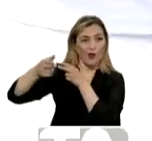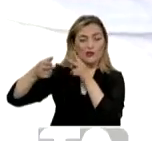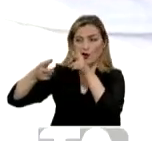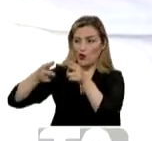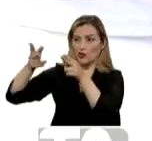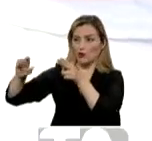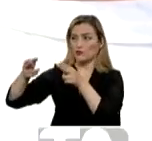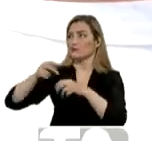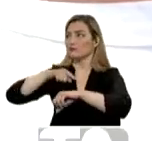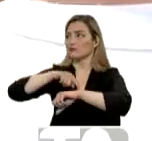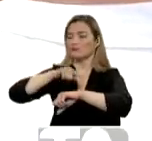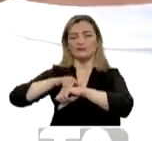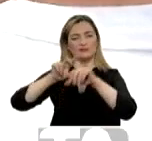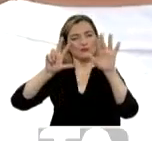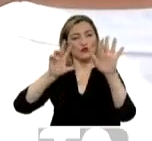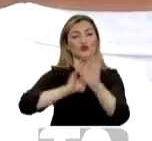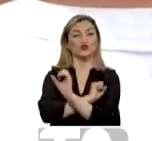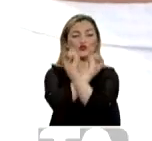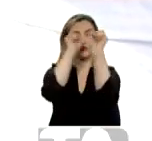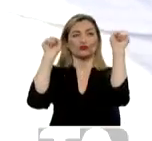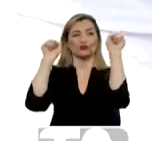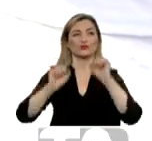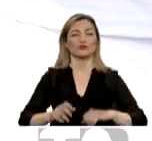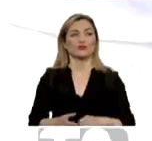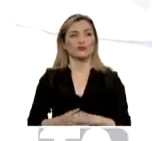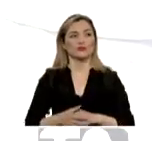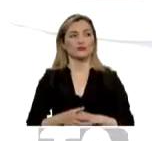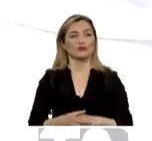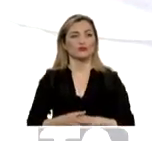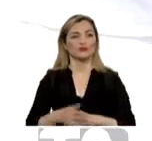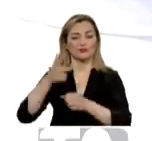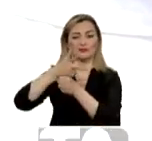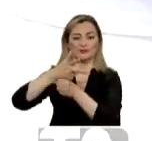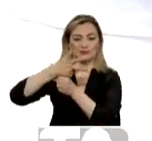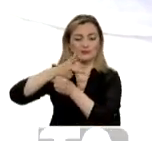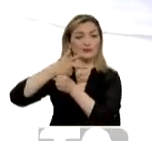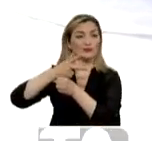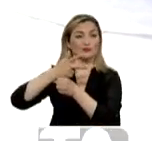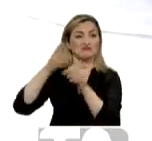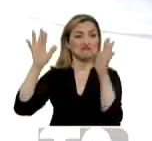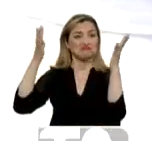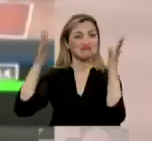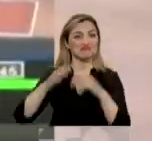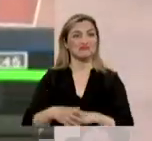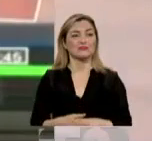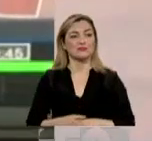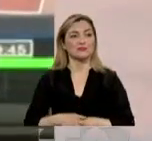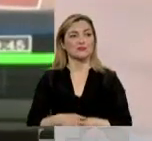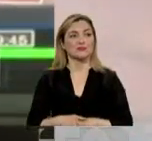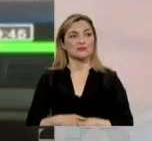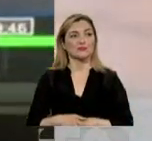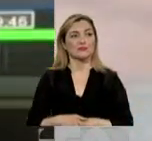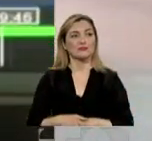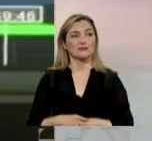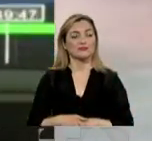empezaron a hacer esto, que aproximadamente es a las 8 de la mañana, las cámaras ya no servían, las baterías ya se habían acabado. En este otro